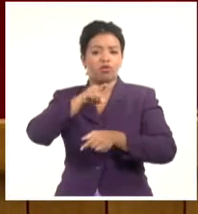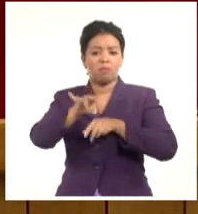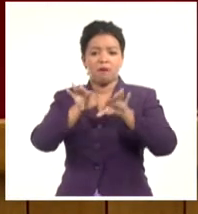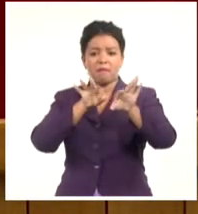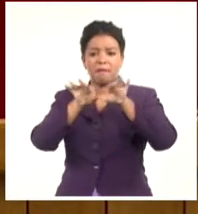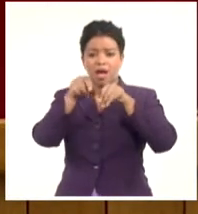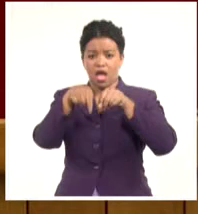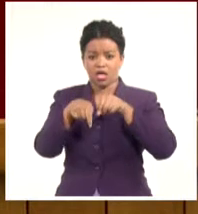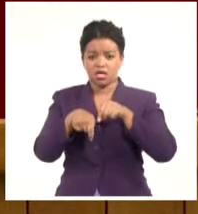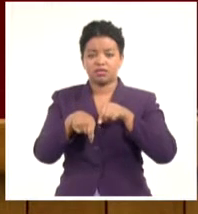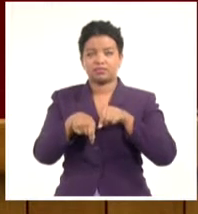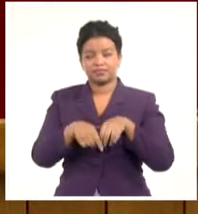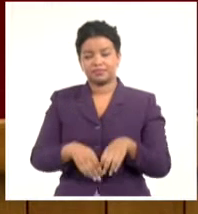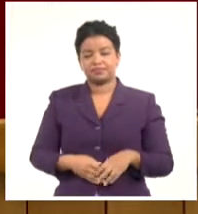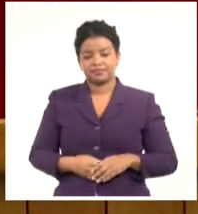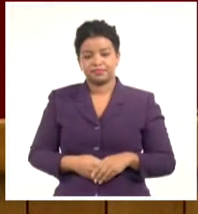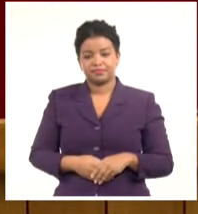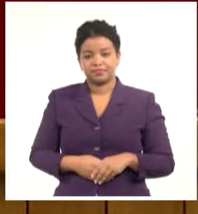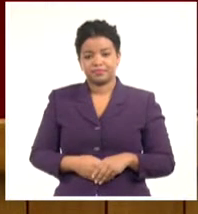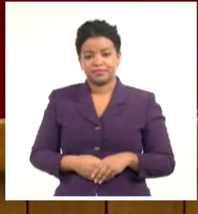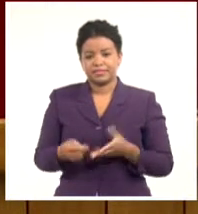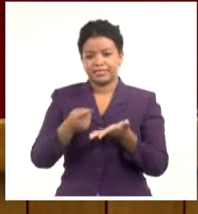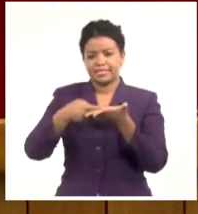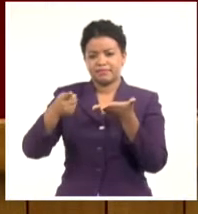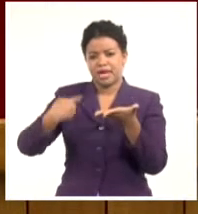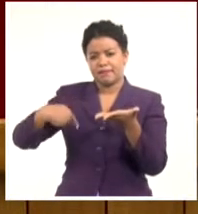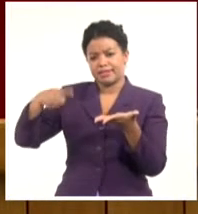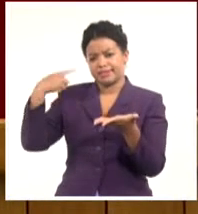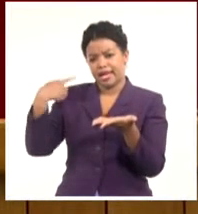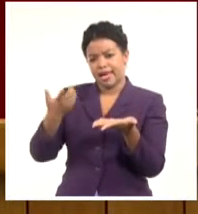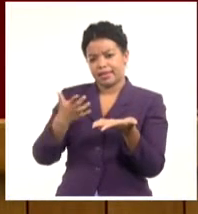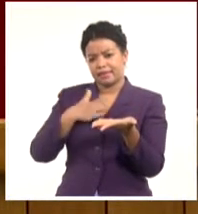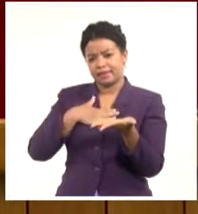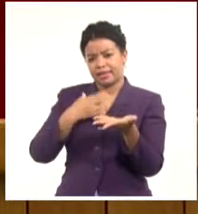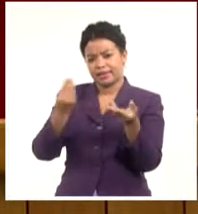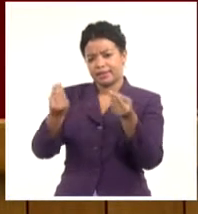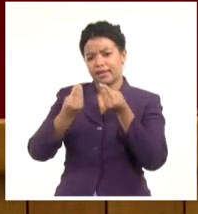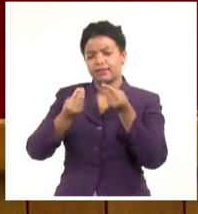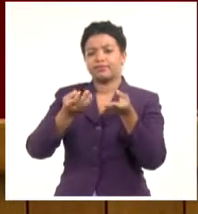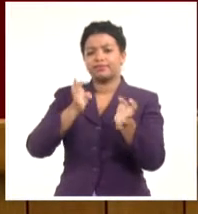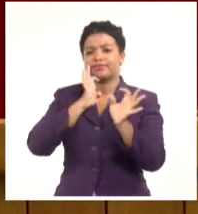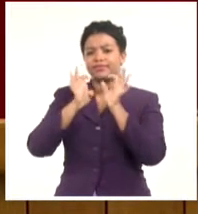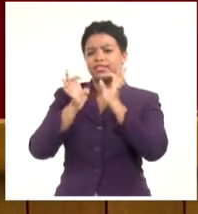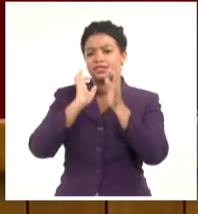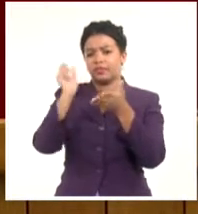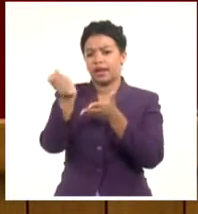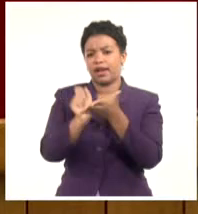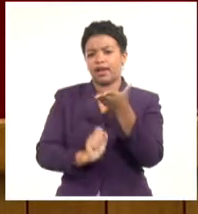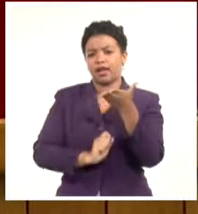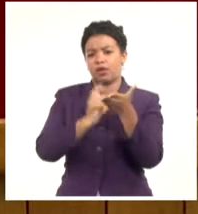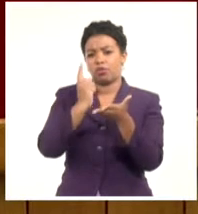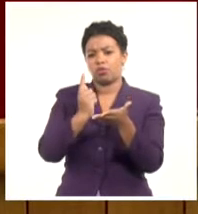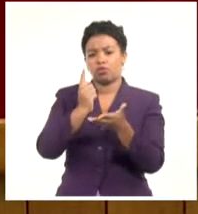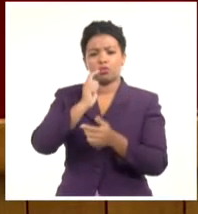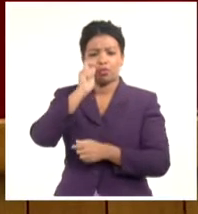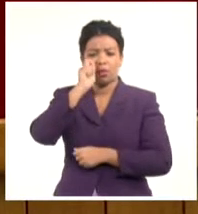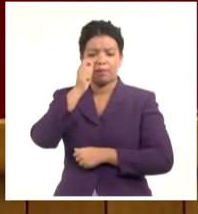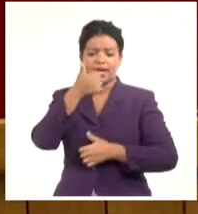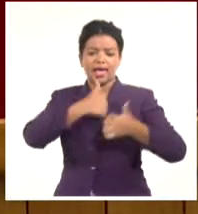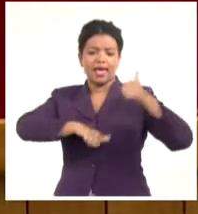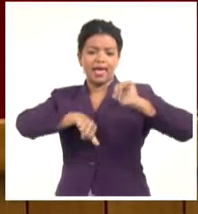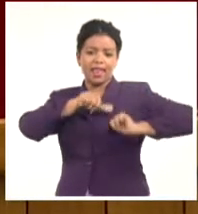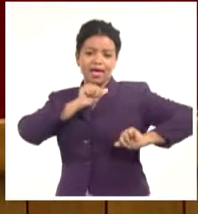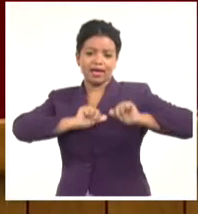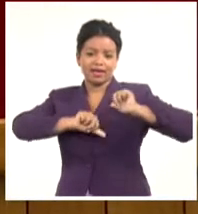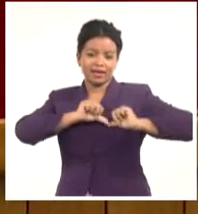en este Congreso. La semana pasada me compartieron el post que escribió un muchacho enamorado,